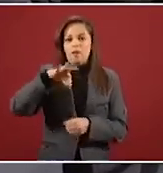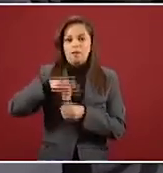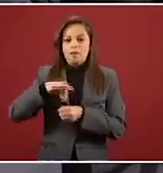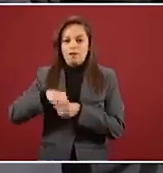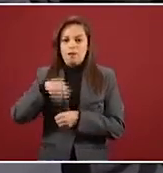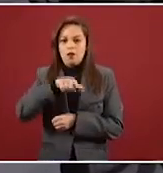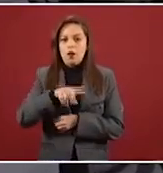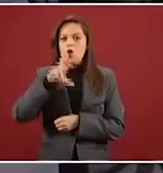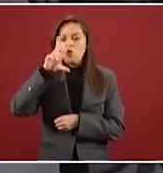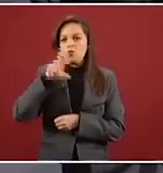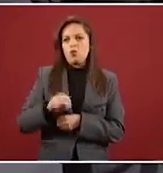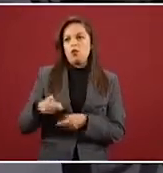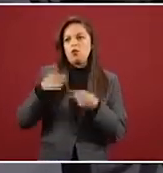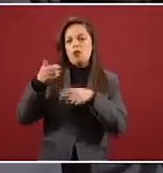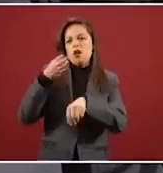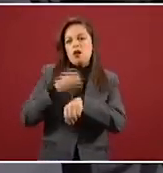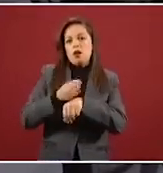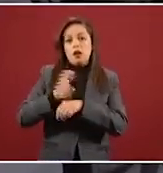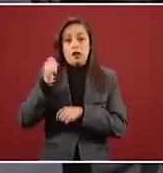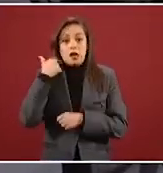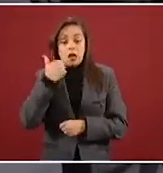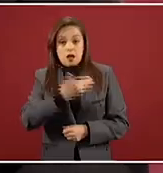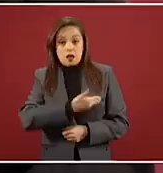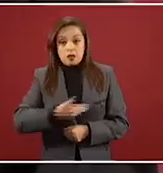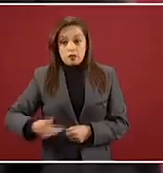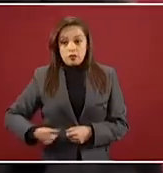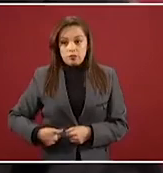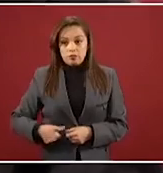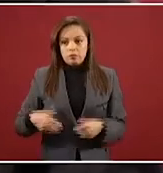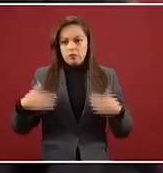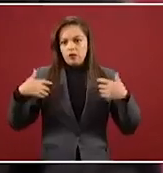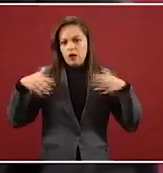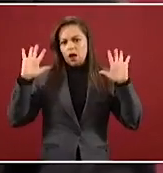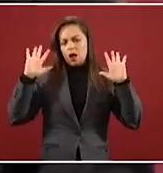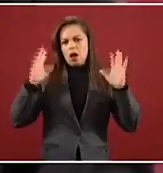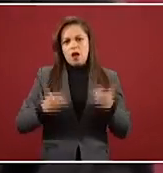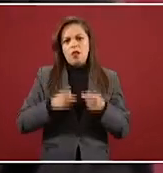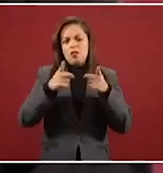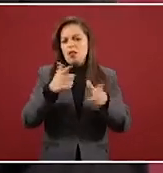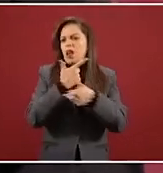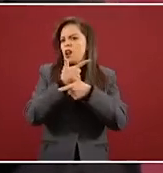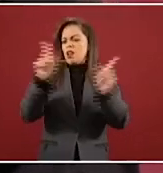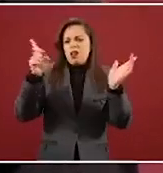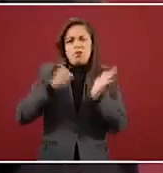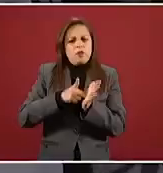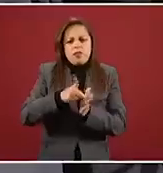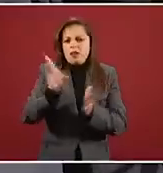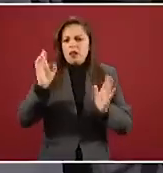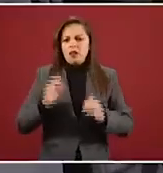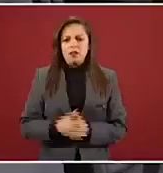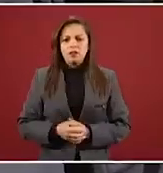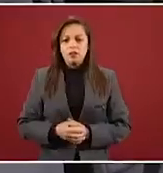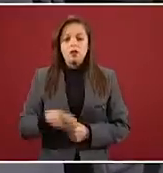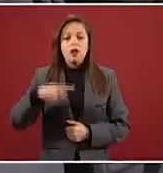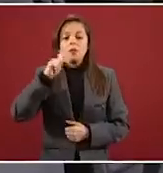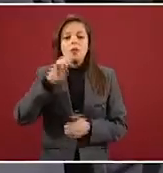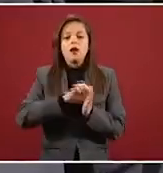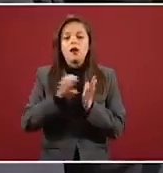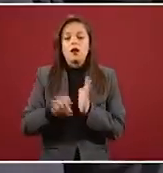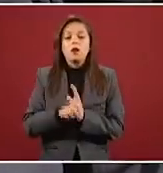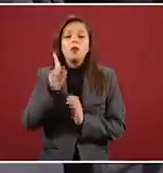algo contra expresidentes y el día siguiente. Quedan libres los derechos. Por eso, imaginemos que al día siguiente alguien tiene una denuncia